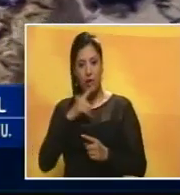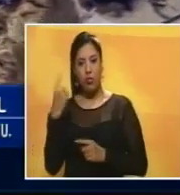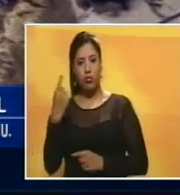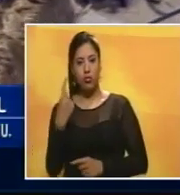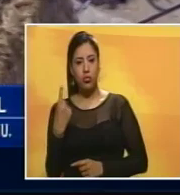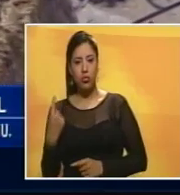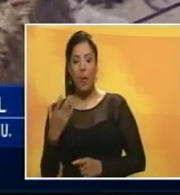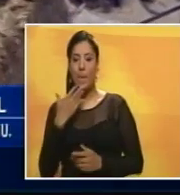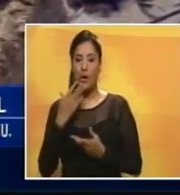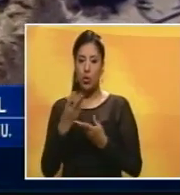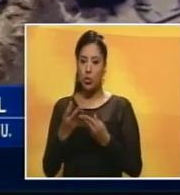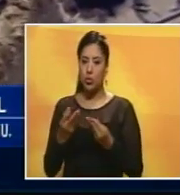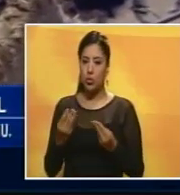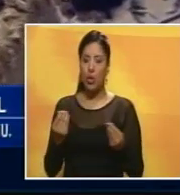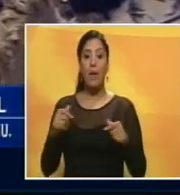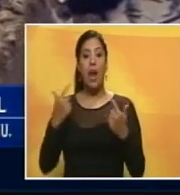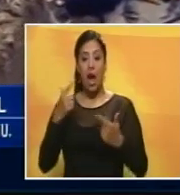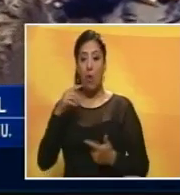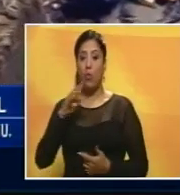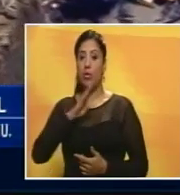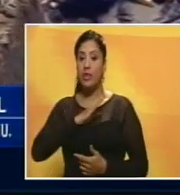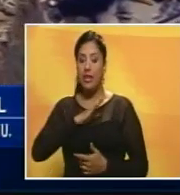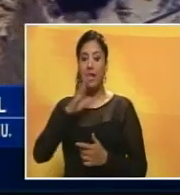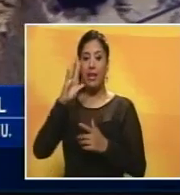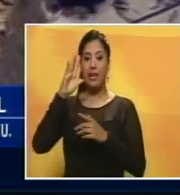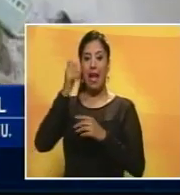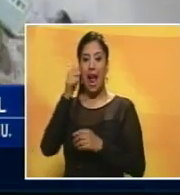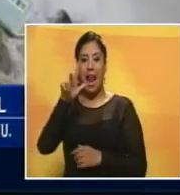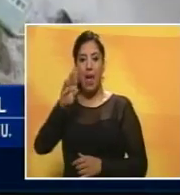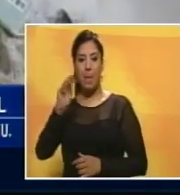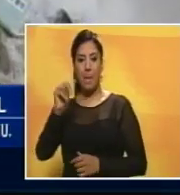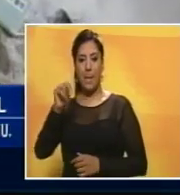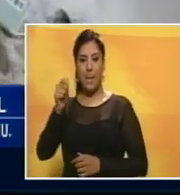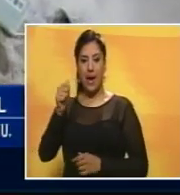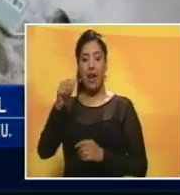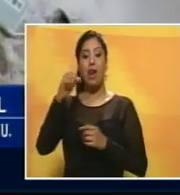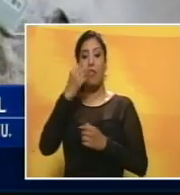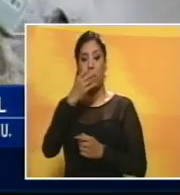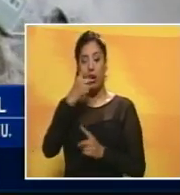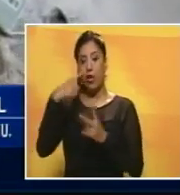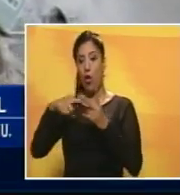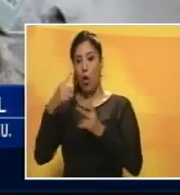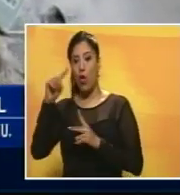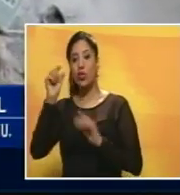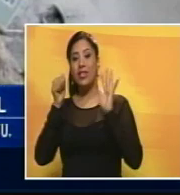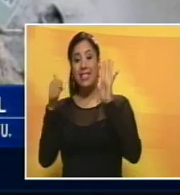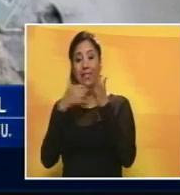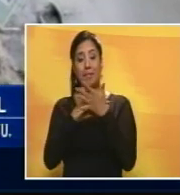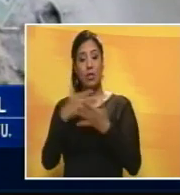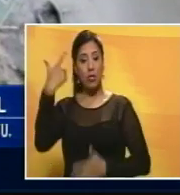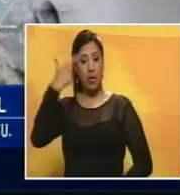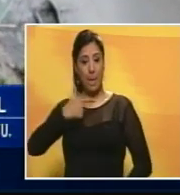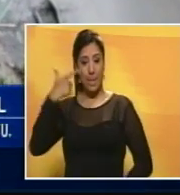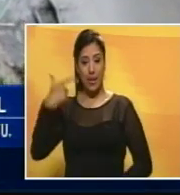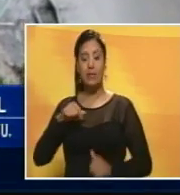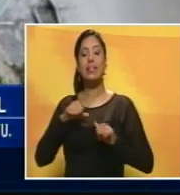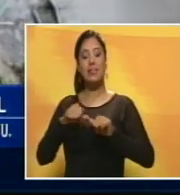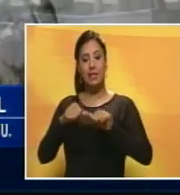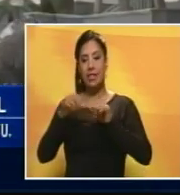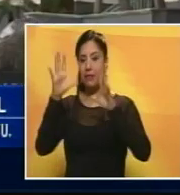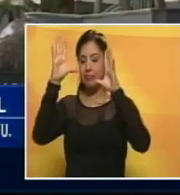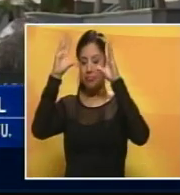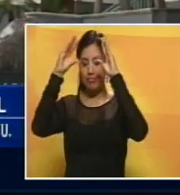su paulatino debilitamiento, situándose sobre Alabama. Entre Florida y Georgia, más de 6 millones de personas continúan